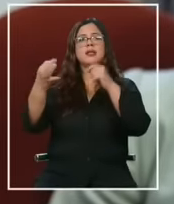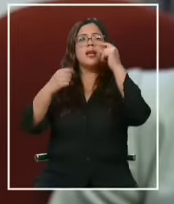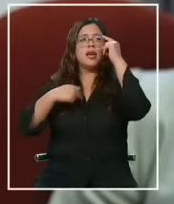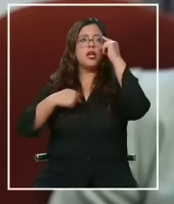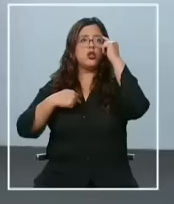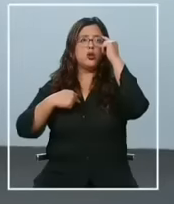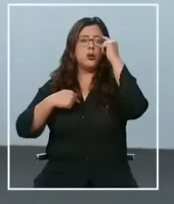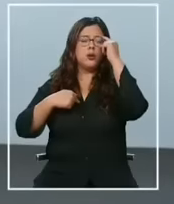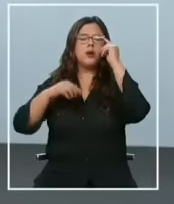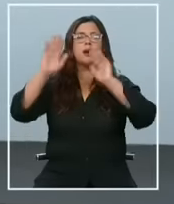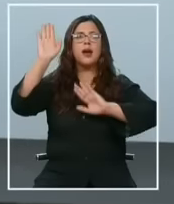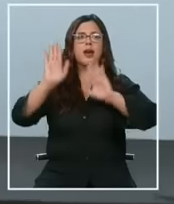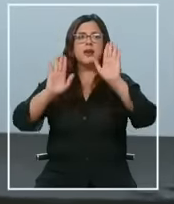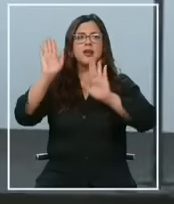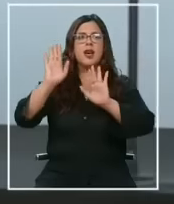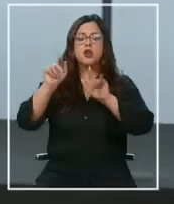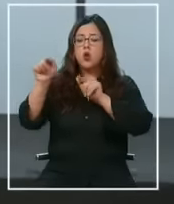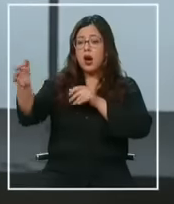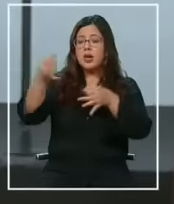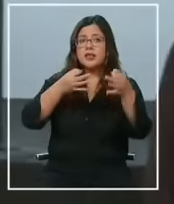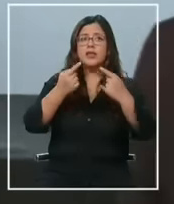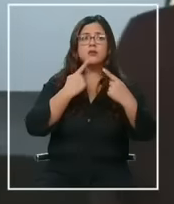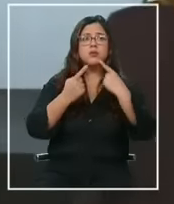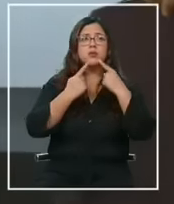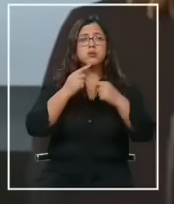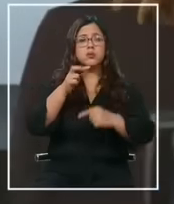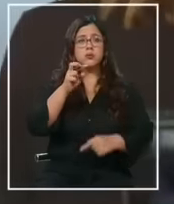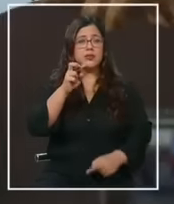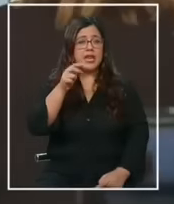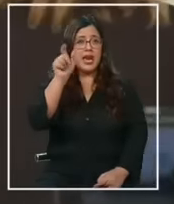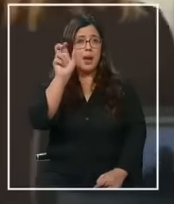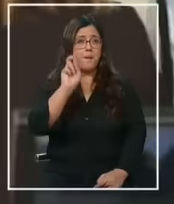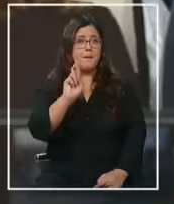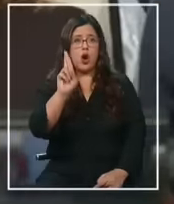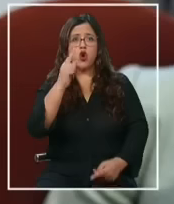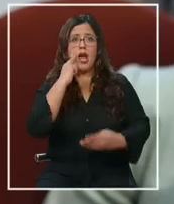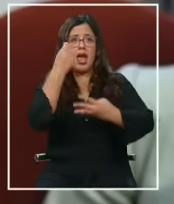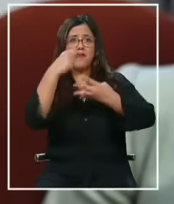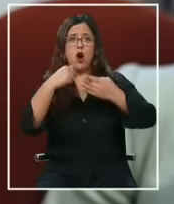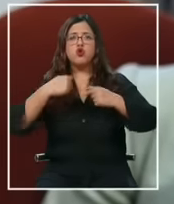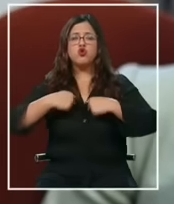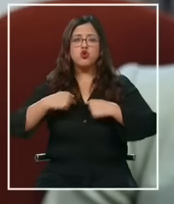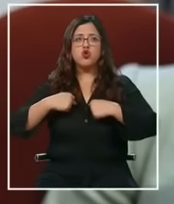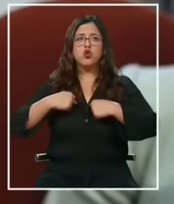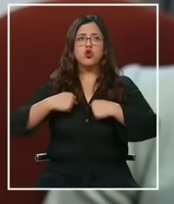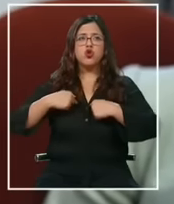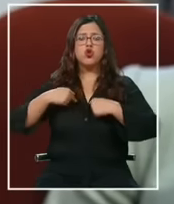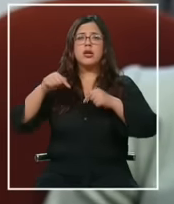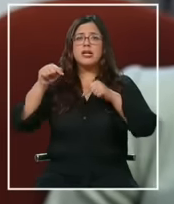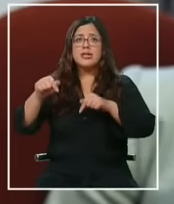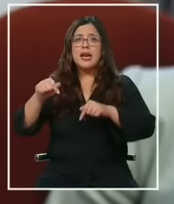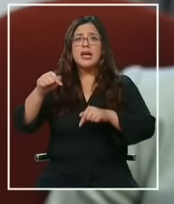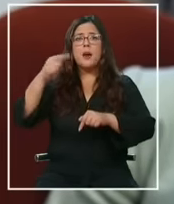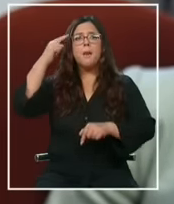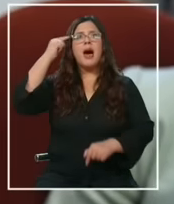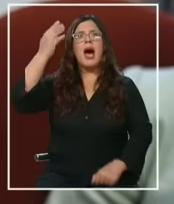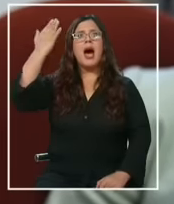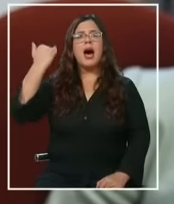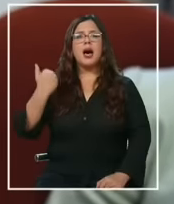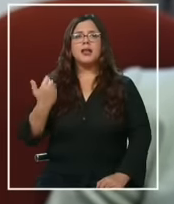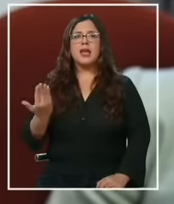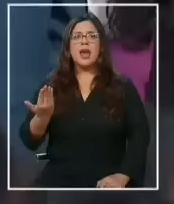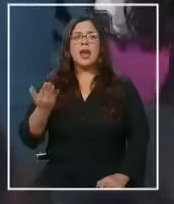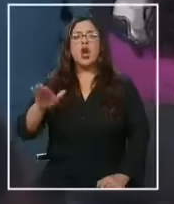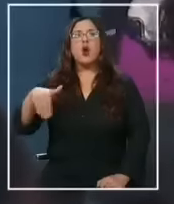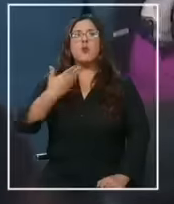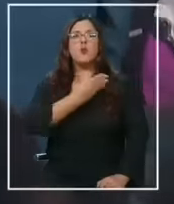a ser candidato, era, según las encuestas, el político peor evaluado. Y se daba por hecho, en esa época, que el